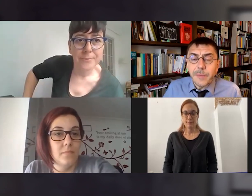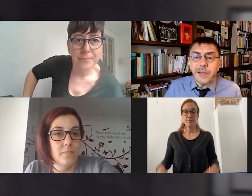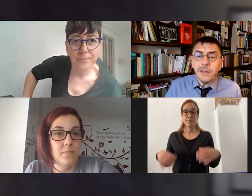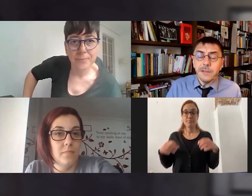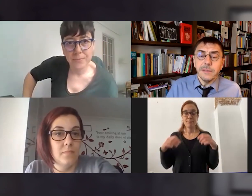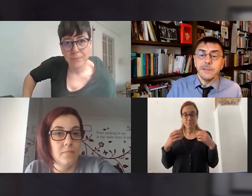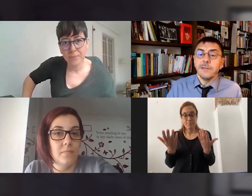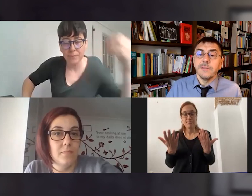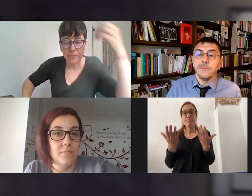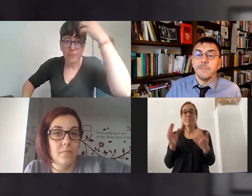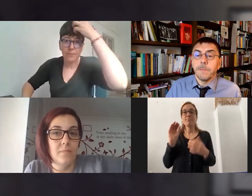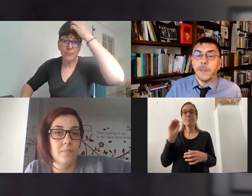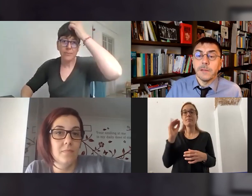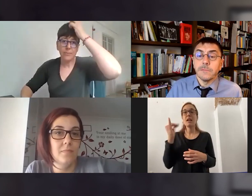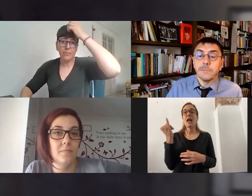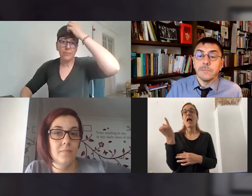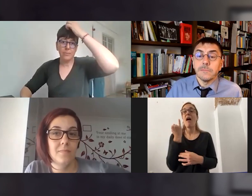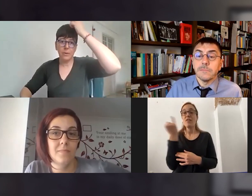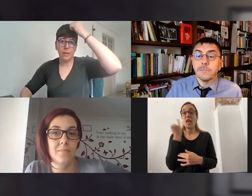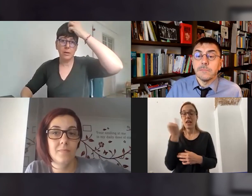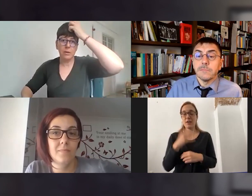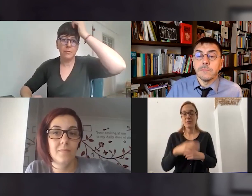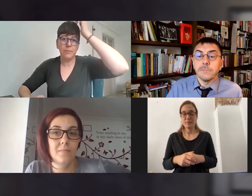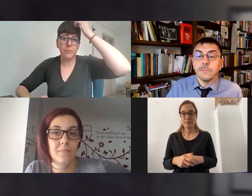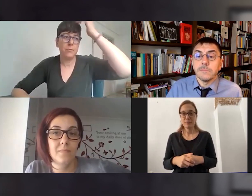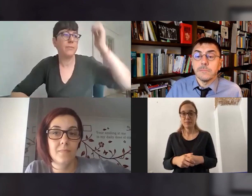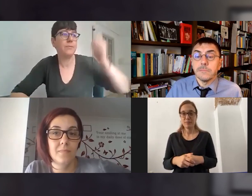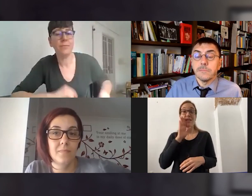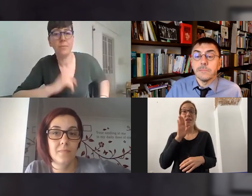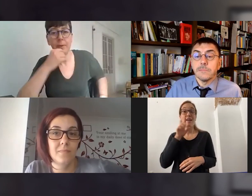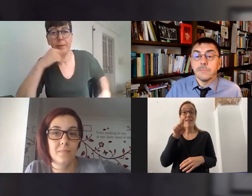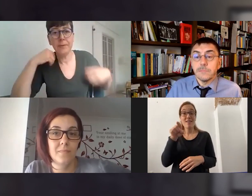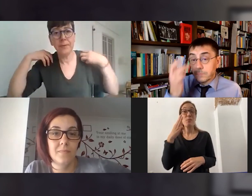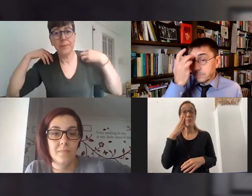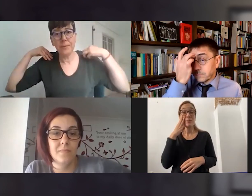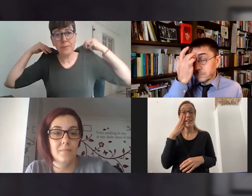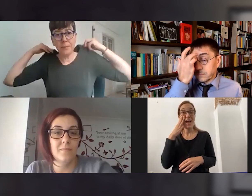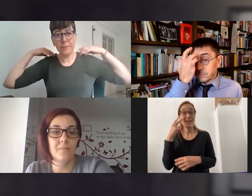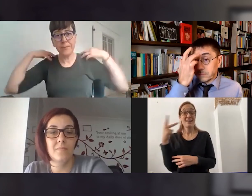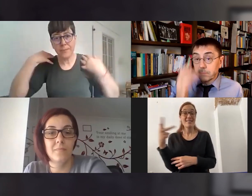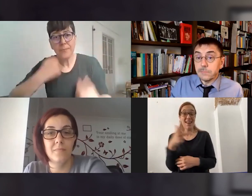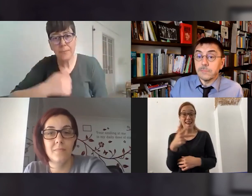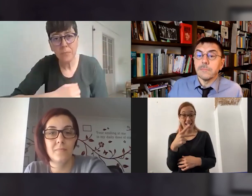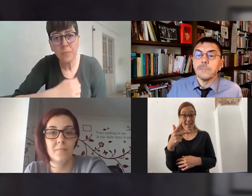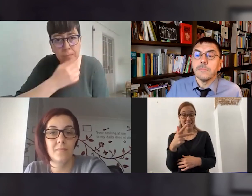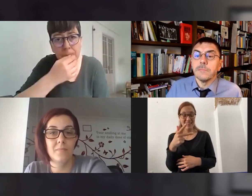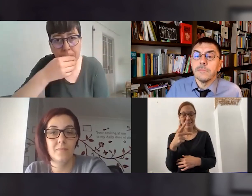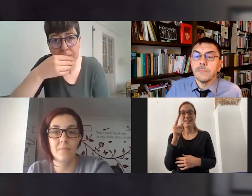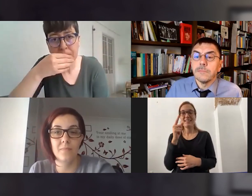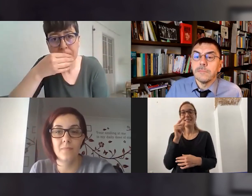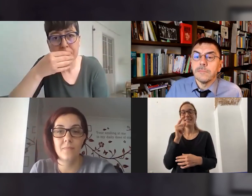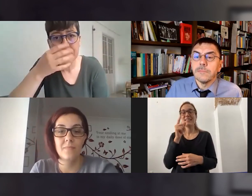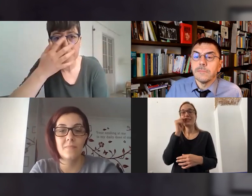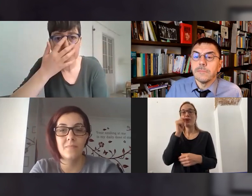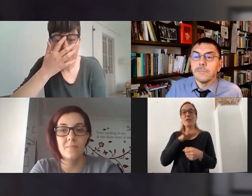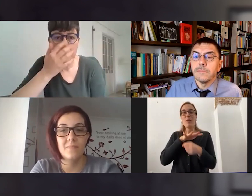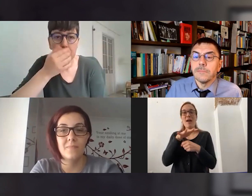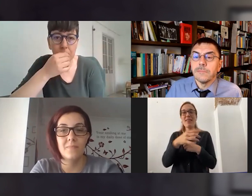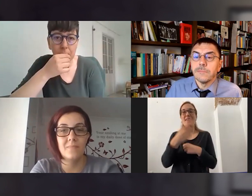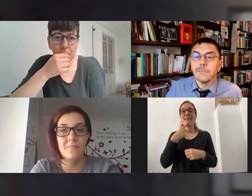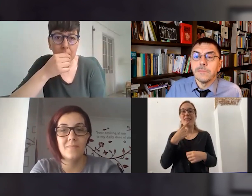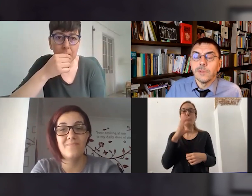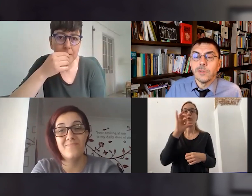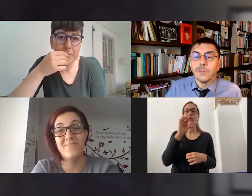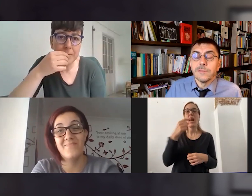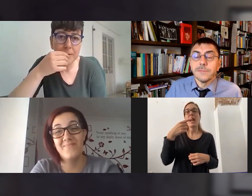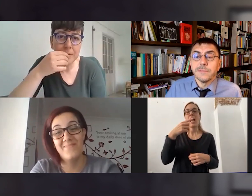Telegráficamente, Javier. Citaba Pilar al NEGA, los chicos del maíz tienen una canción que dice Susana Griso, Ana Rosa, órganos de propaganda.